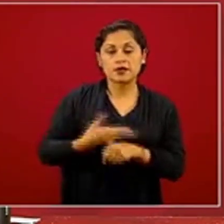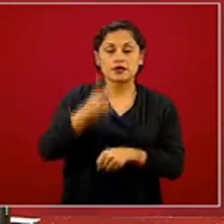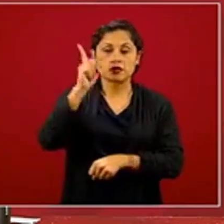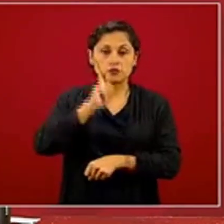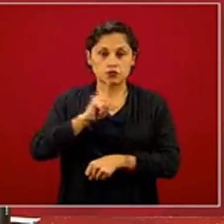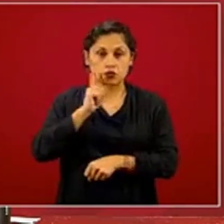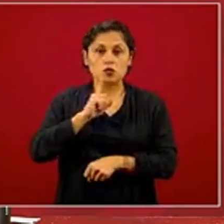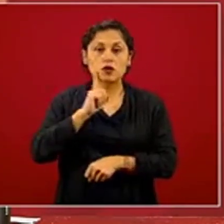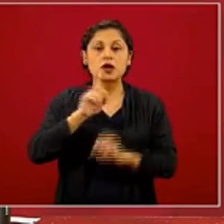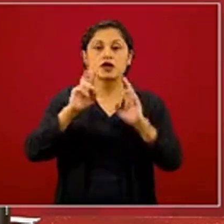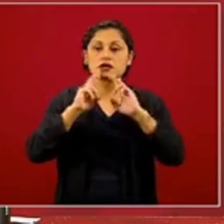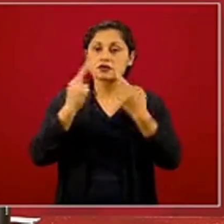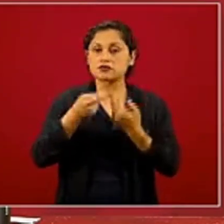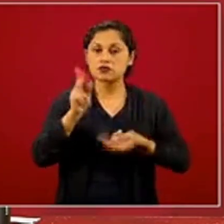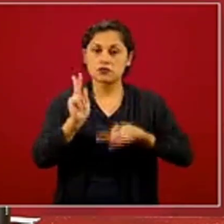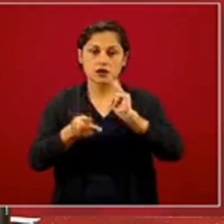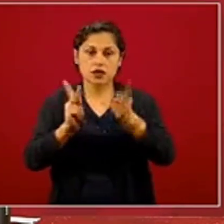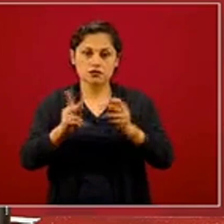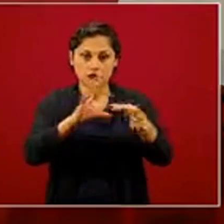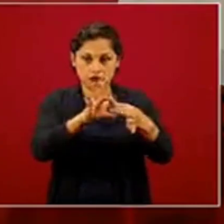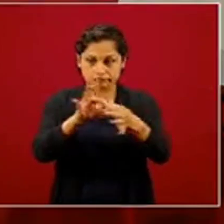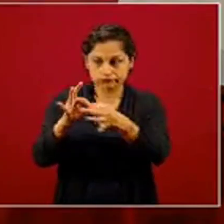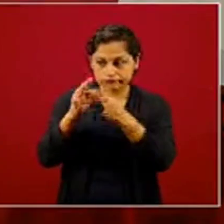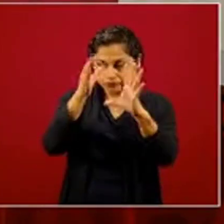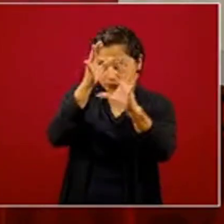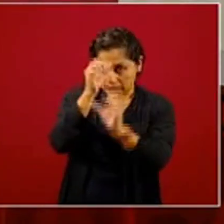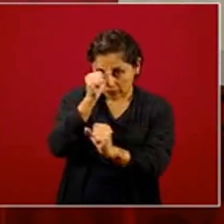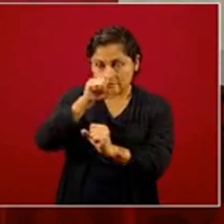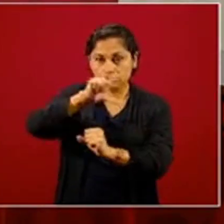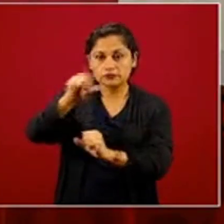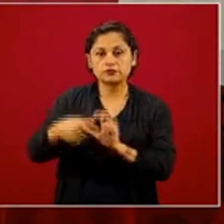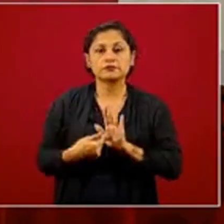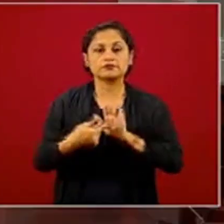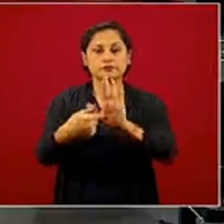con ellos, y una vez que hay consenso, ya presentarlo